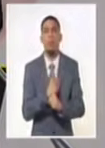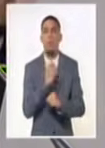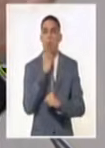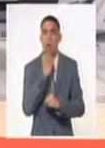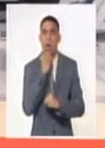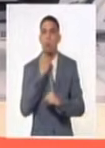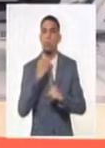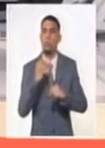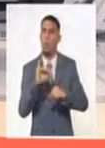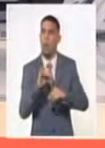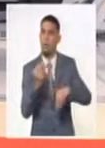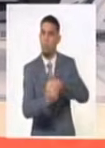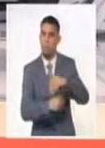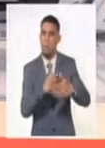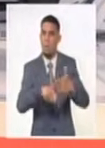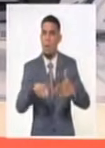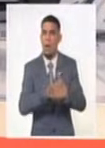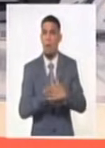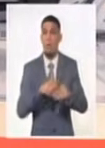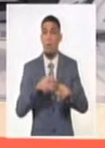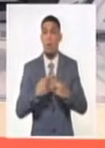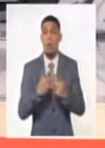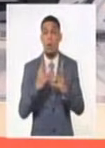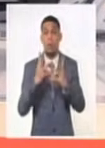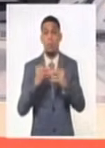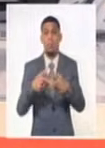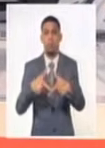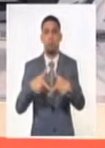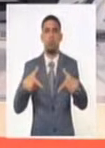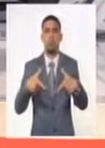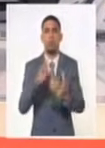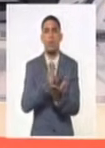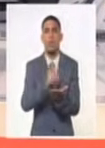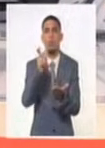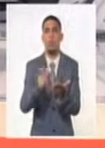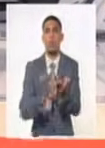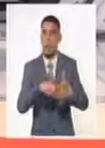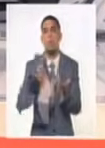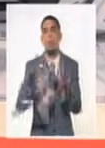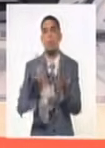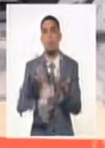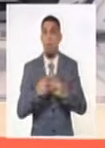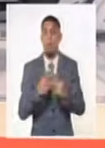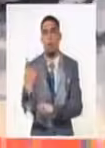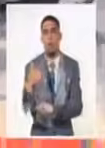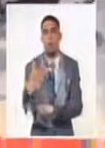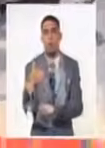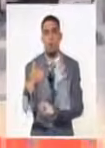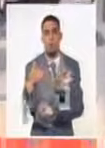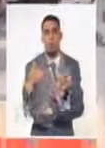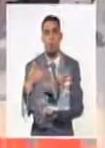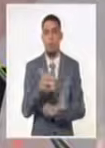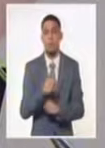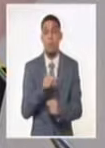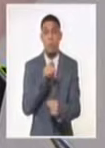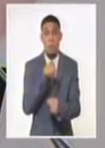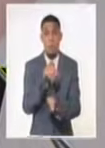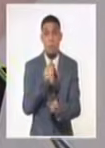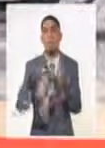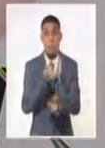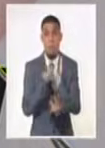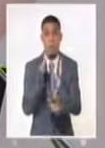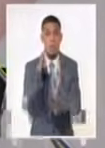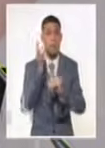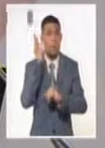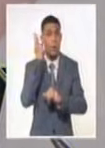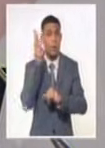universidad exactamente, con esa cantidad de estudiantes y la diversidad de carreras que tiene esa universidad. Pero desde inicio de febrero nosotros estamos trabajando en ese